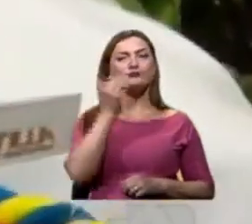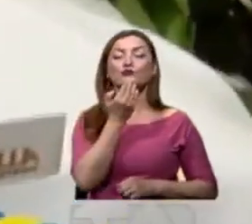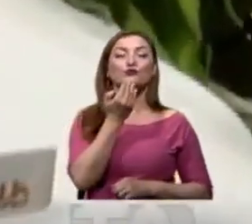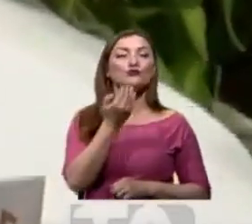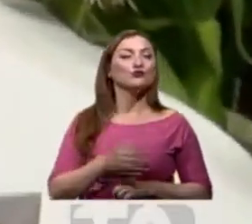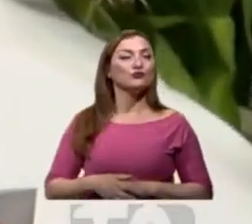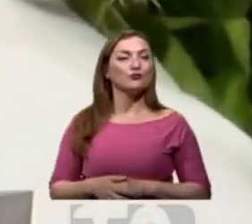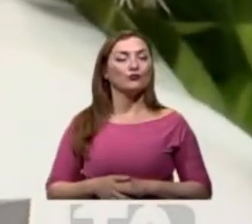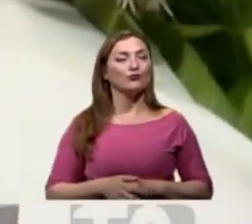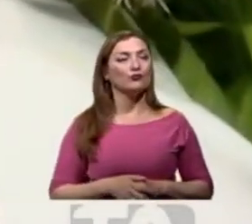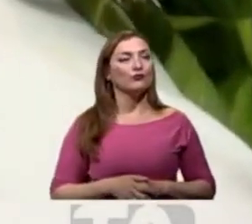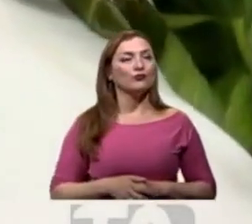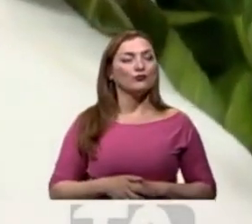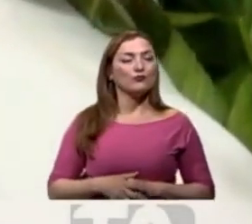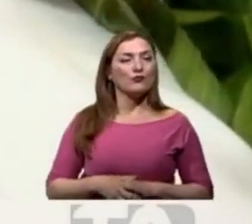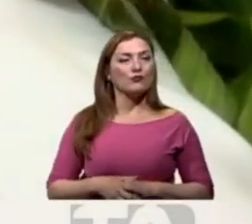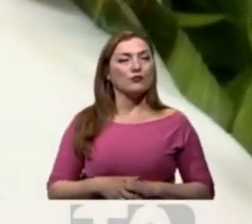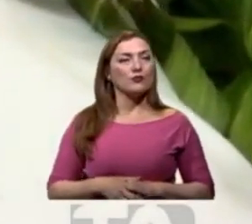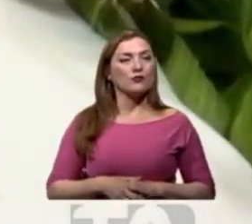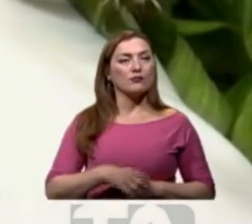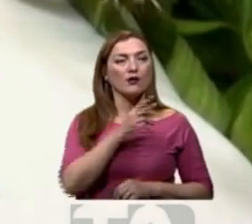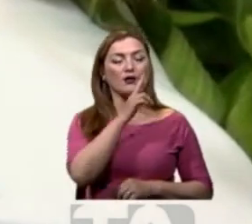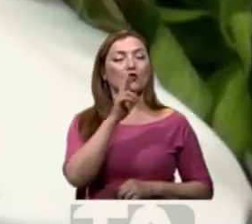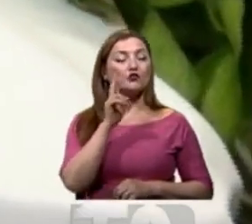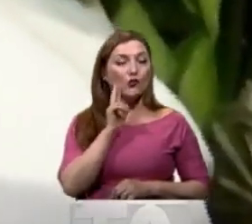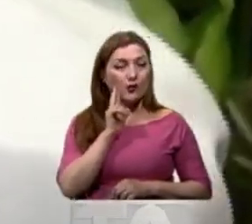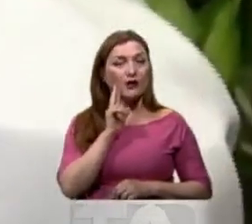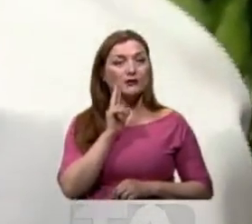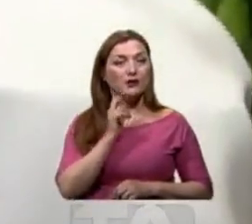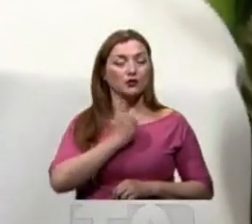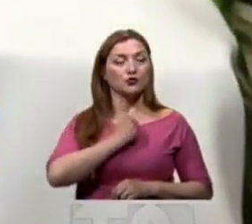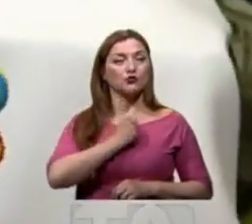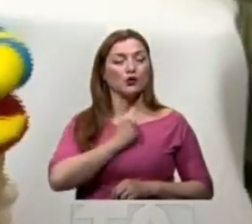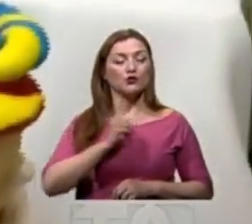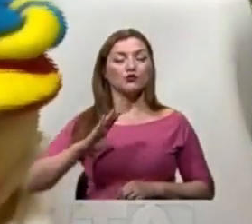esto, la tortilla es un restaurante mesón típico. Nuestro dueño, la señora